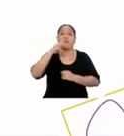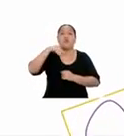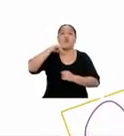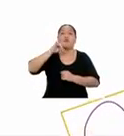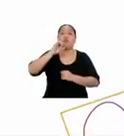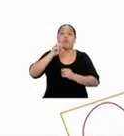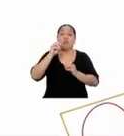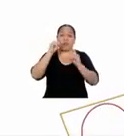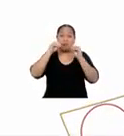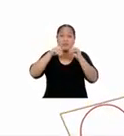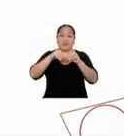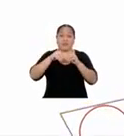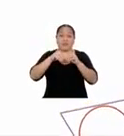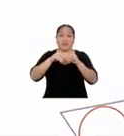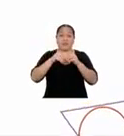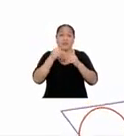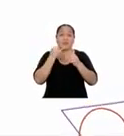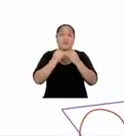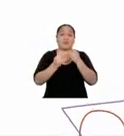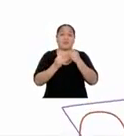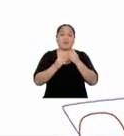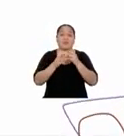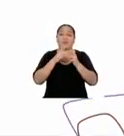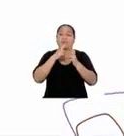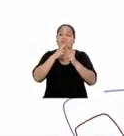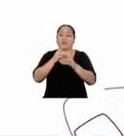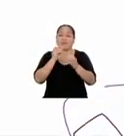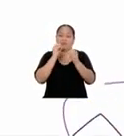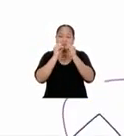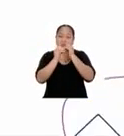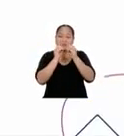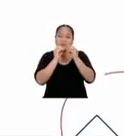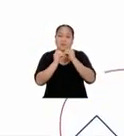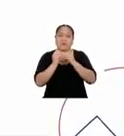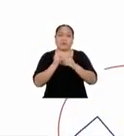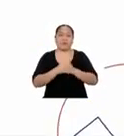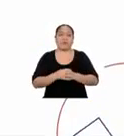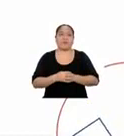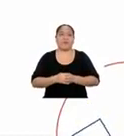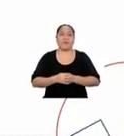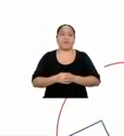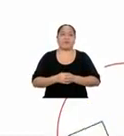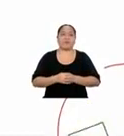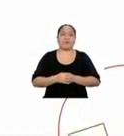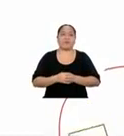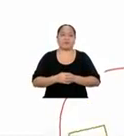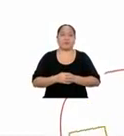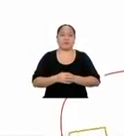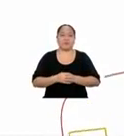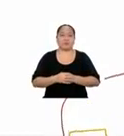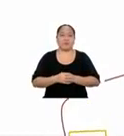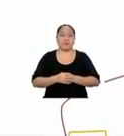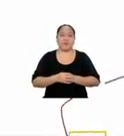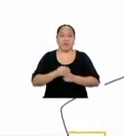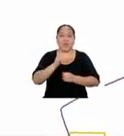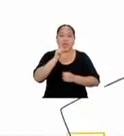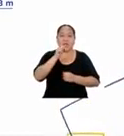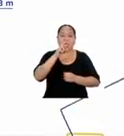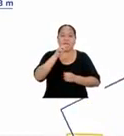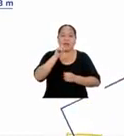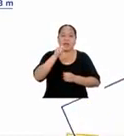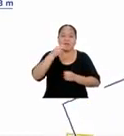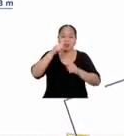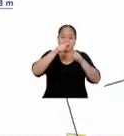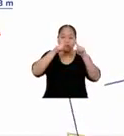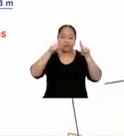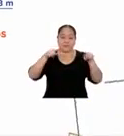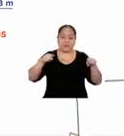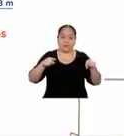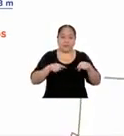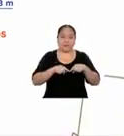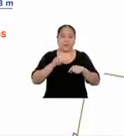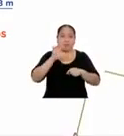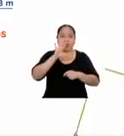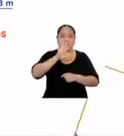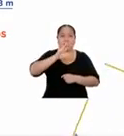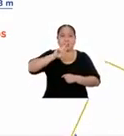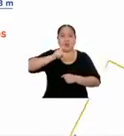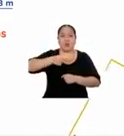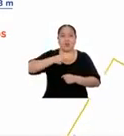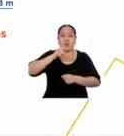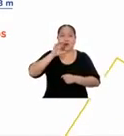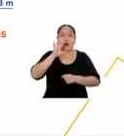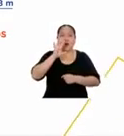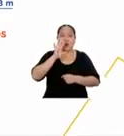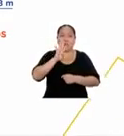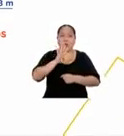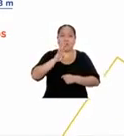la fórmula y finalmente resolver. Entonces, el área del hexágono sería igual a 5,4